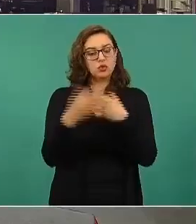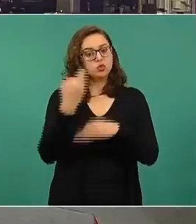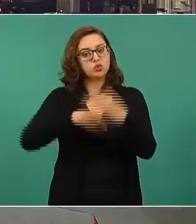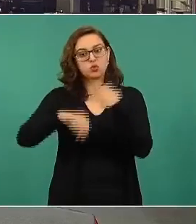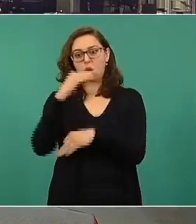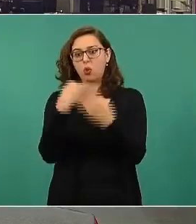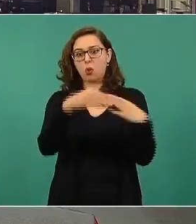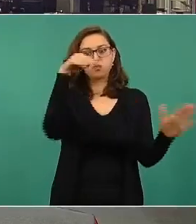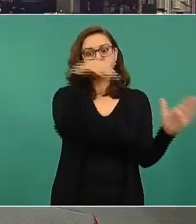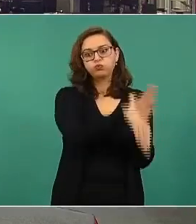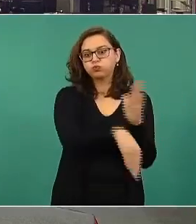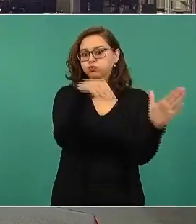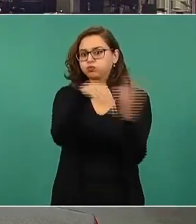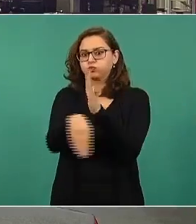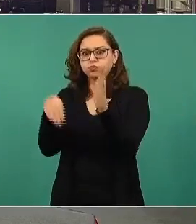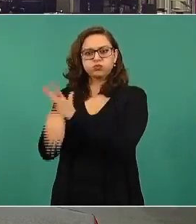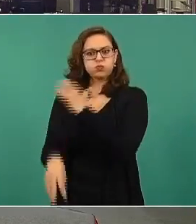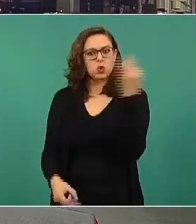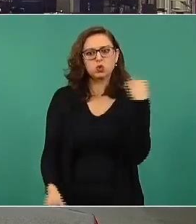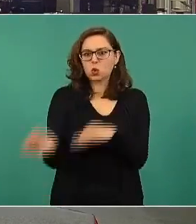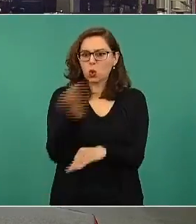las dependencias las dejó en la ruina,